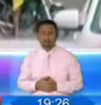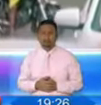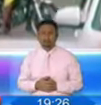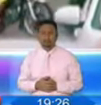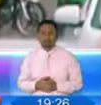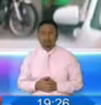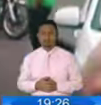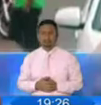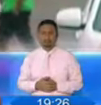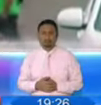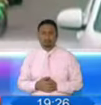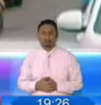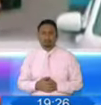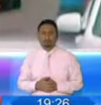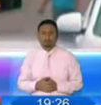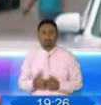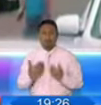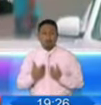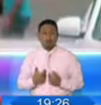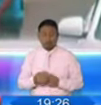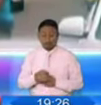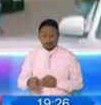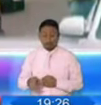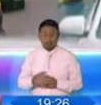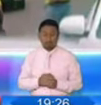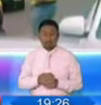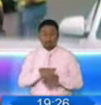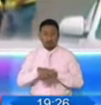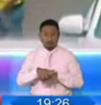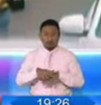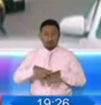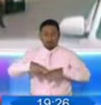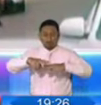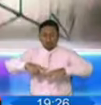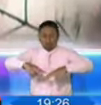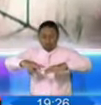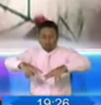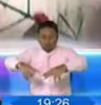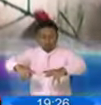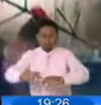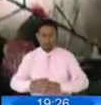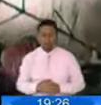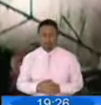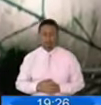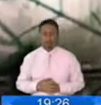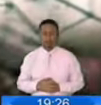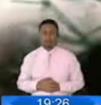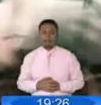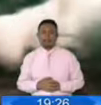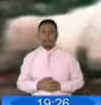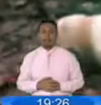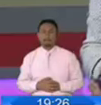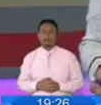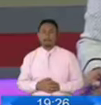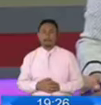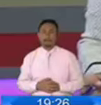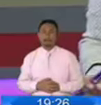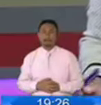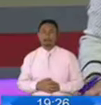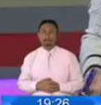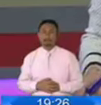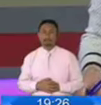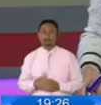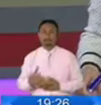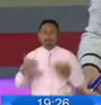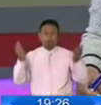nosotros, estos cuerpos fueron arrastrados por las corrientes del Estero Salado. Informó José Morales. Y en la